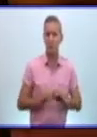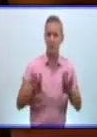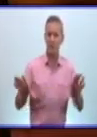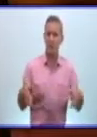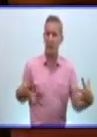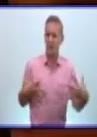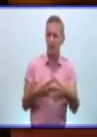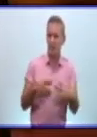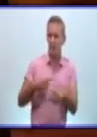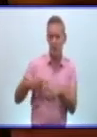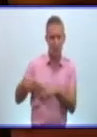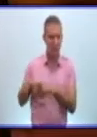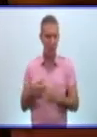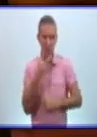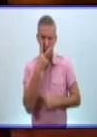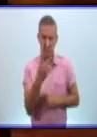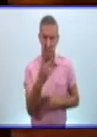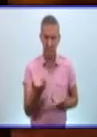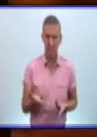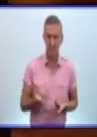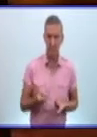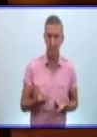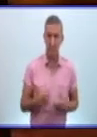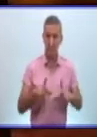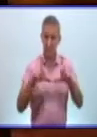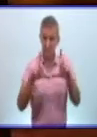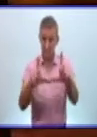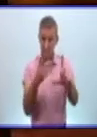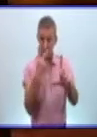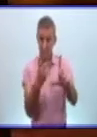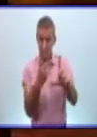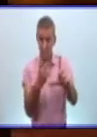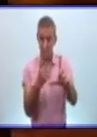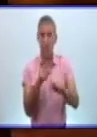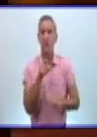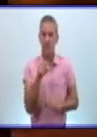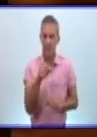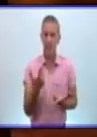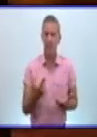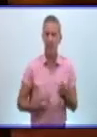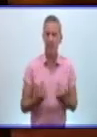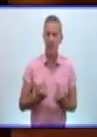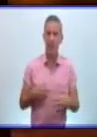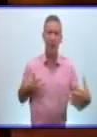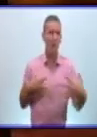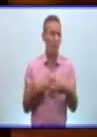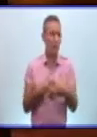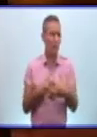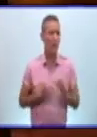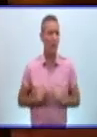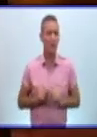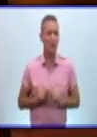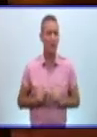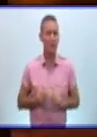otras. Les propongo observar unas imágenes en las que se evidencian algunas mezclas que existen de forma